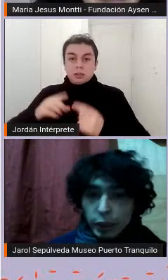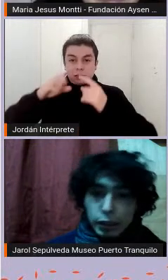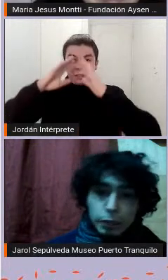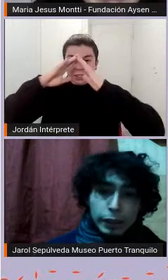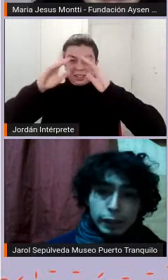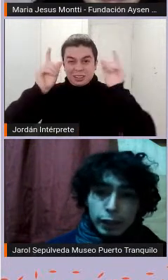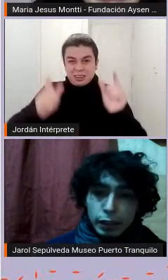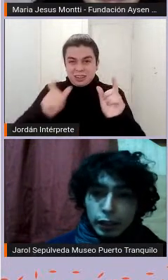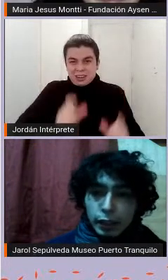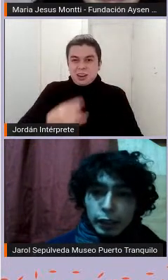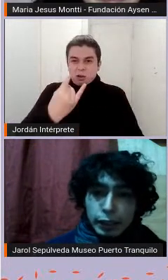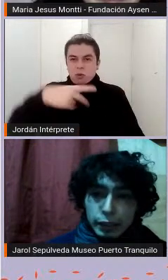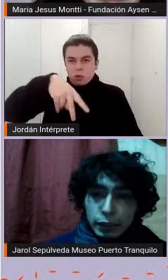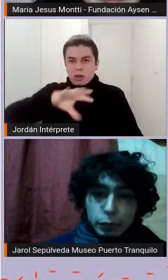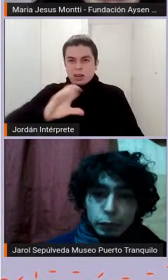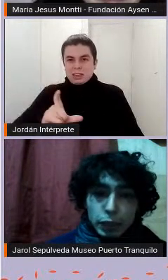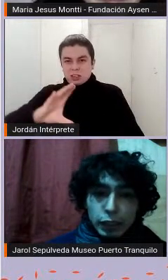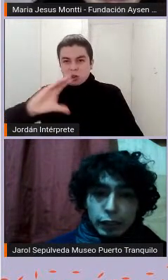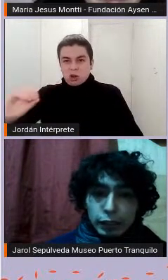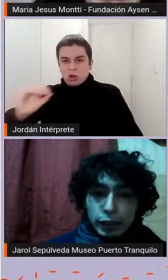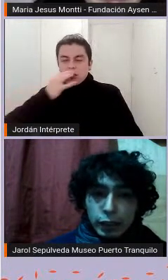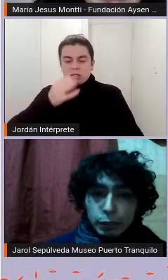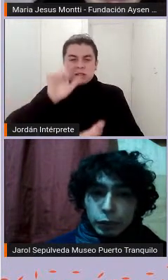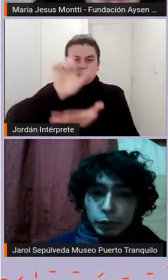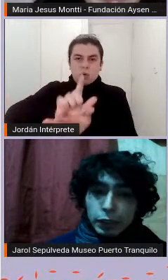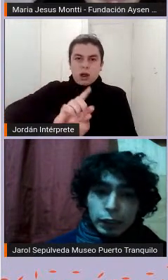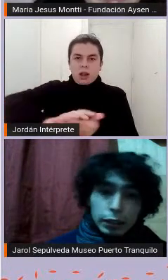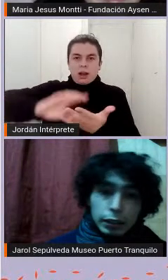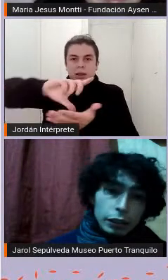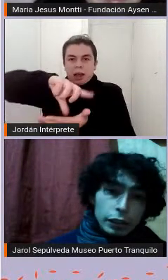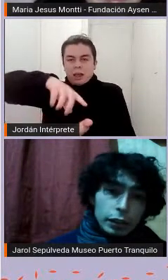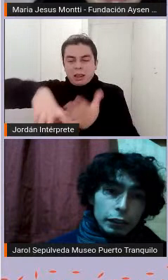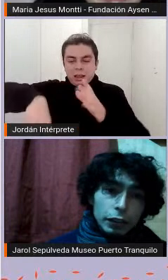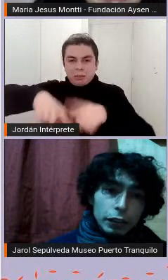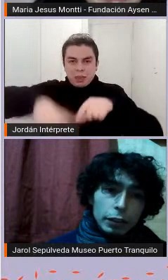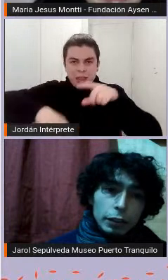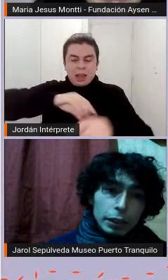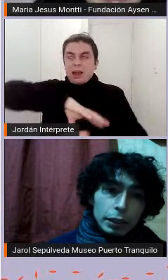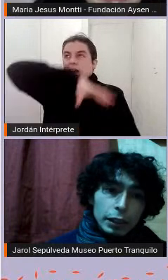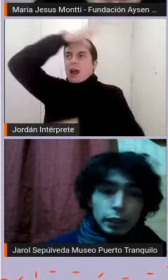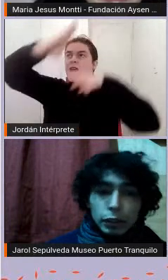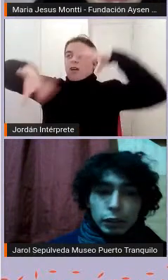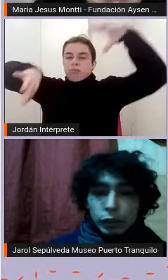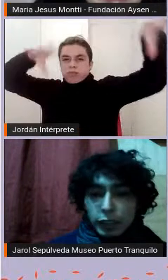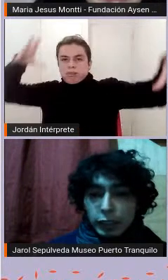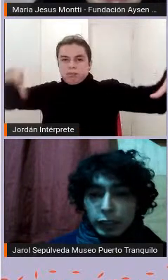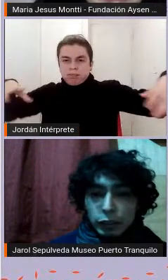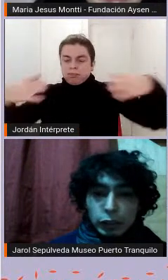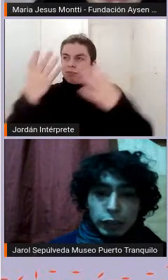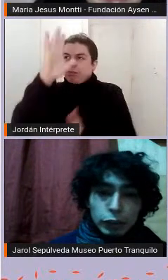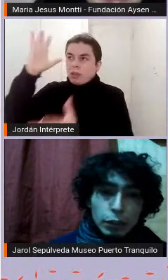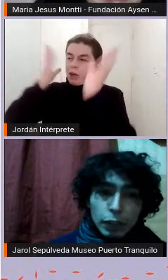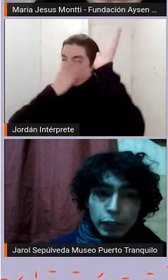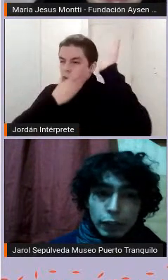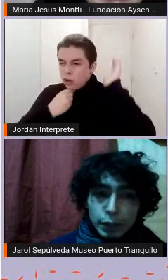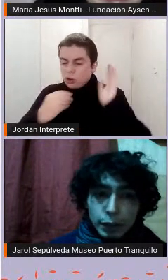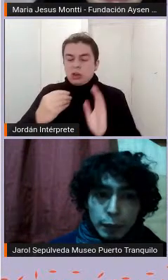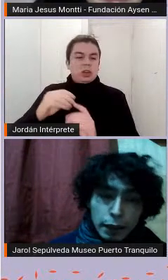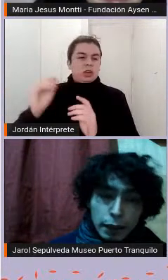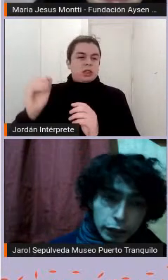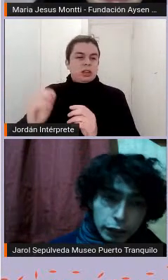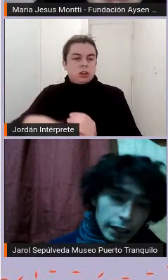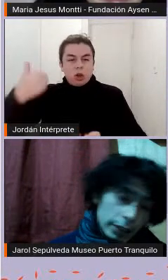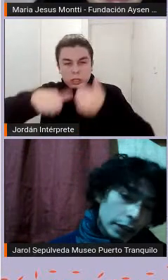geológicas, lugares y paisajes que tienen un valor relevante desde el punto de vista estético, científico y medioambiental. Y esto considera tanto a la flora como a la